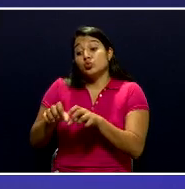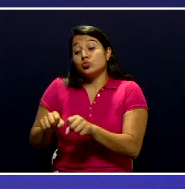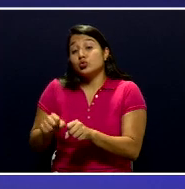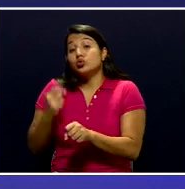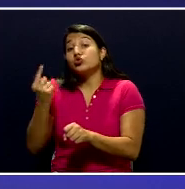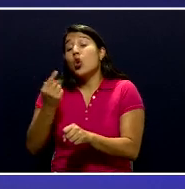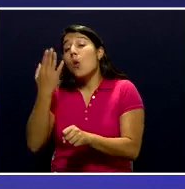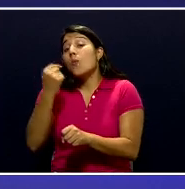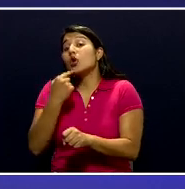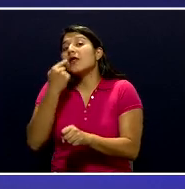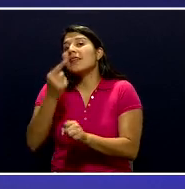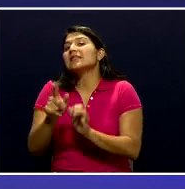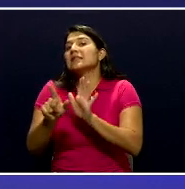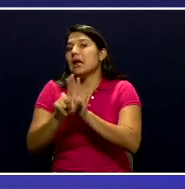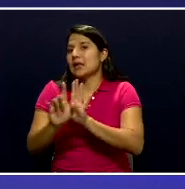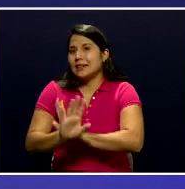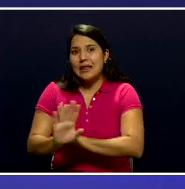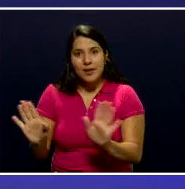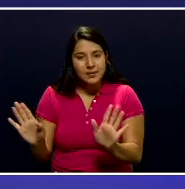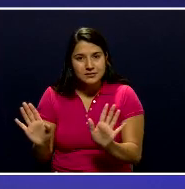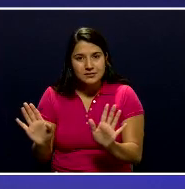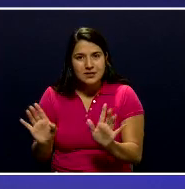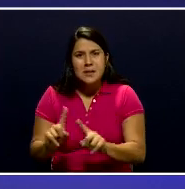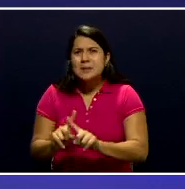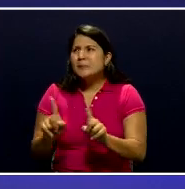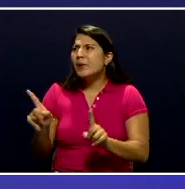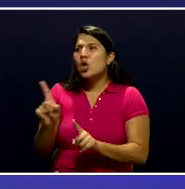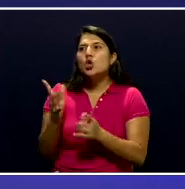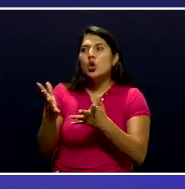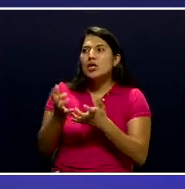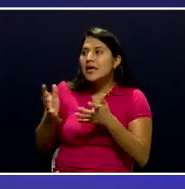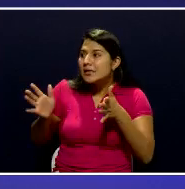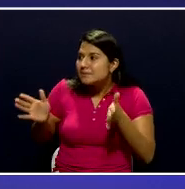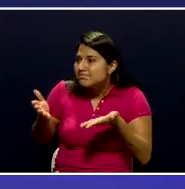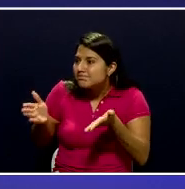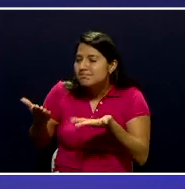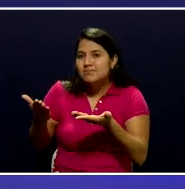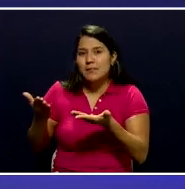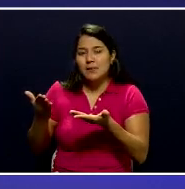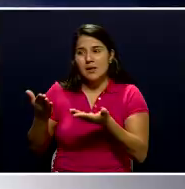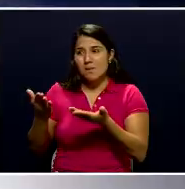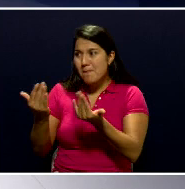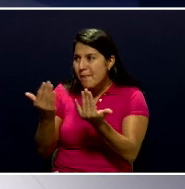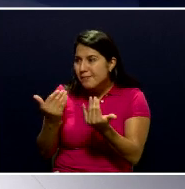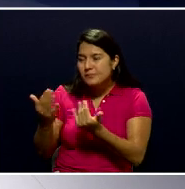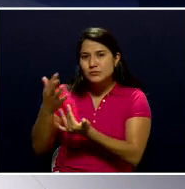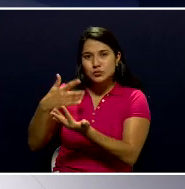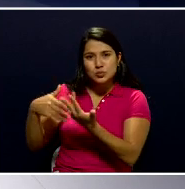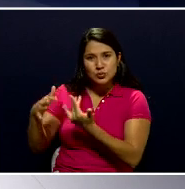pero no está planificado para propiciar ese encuentro.